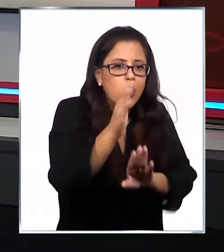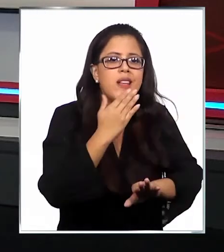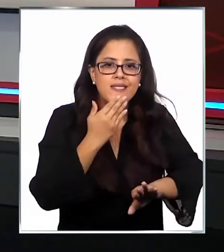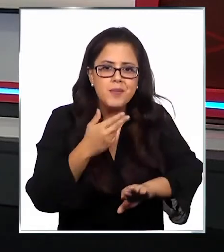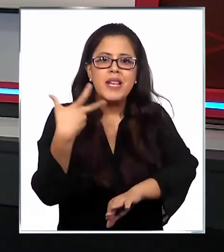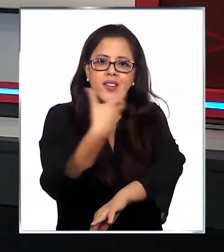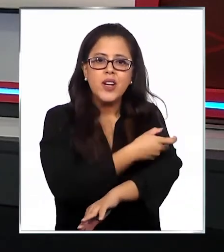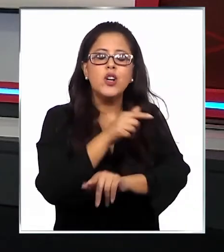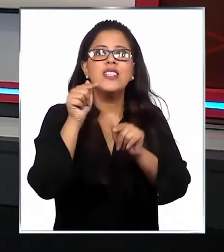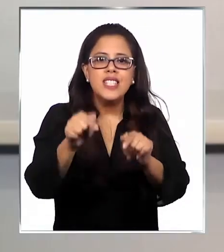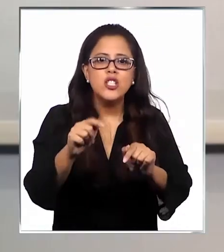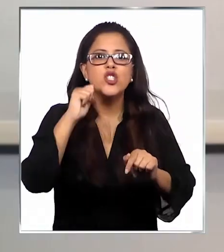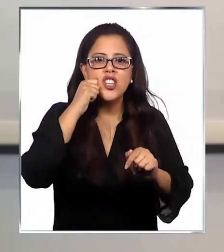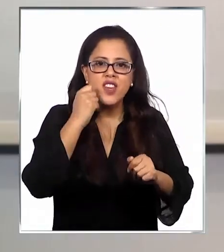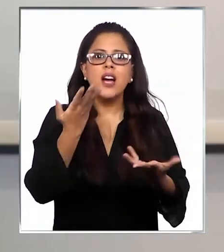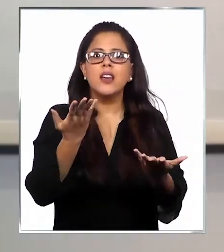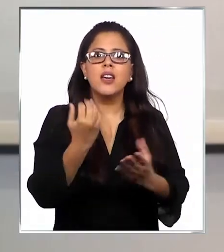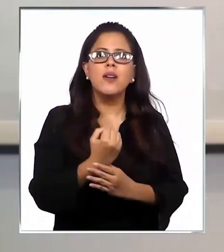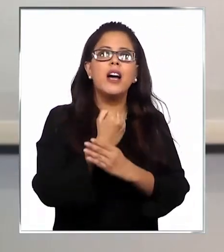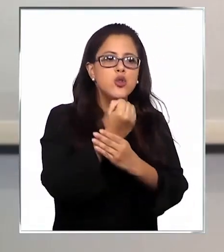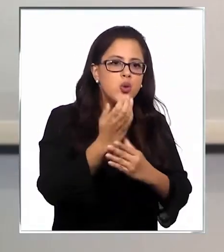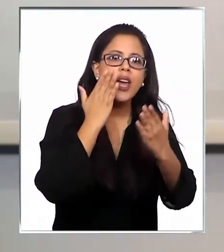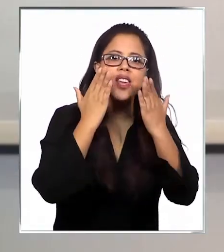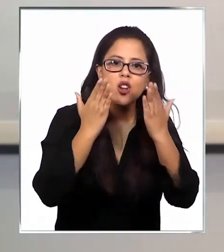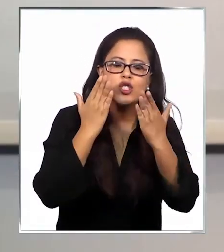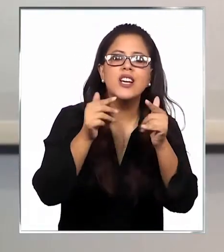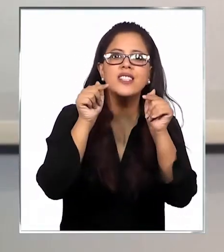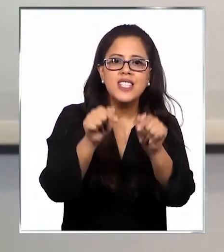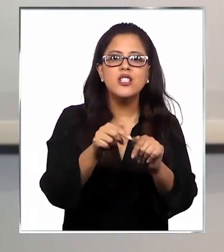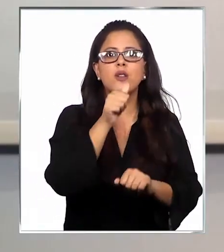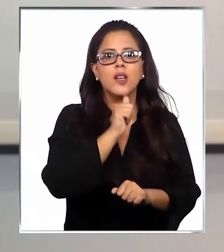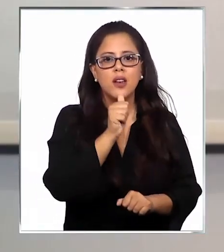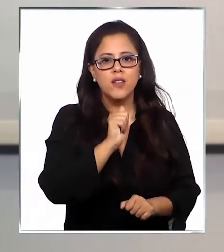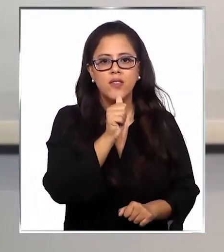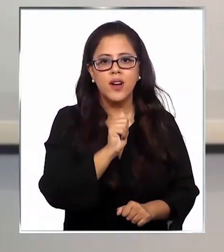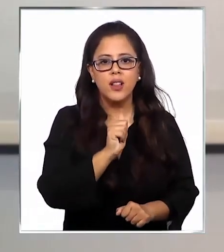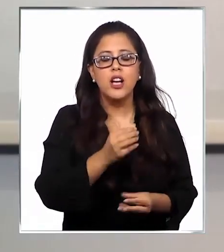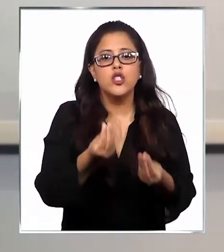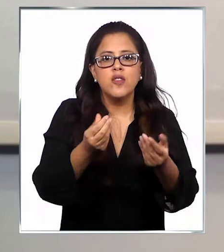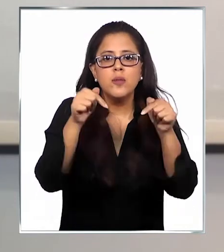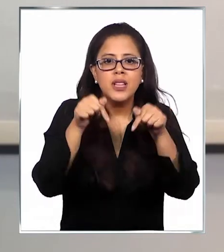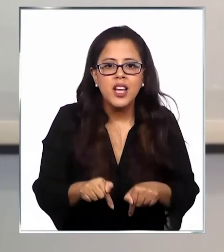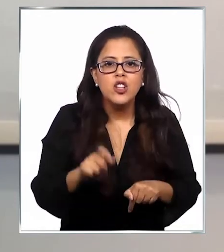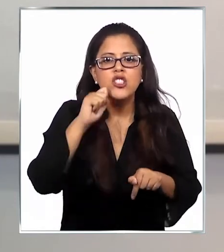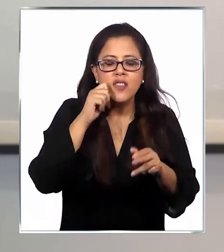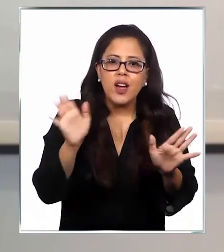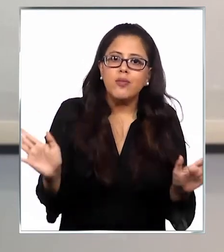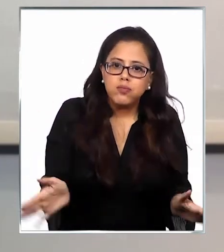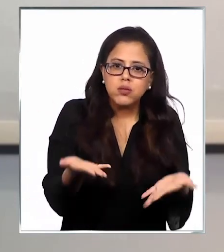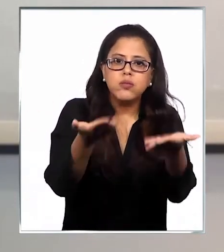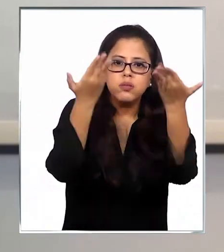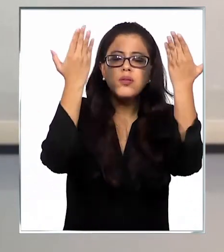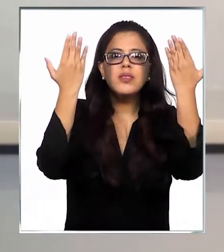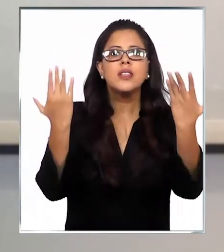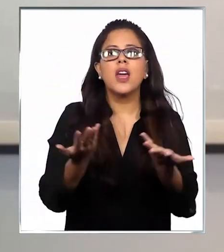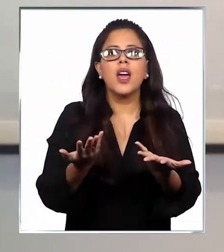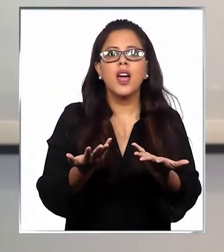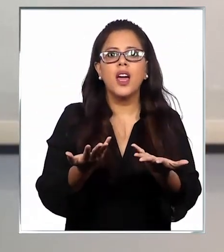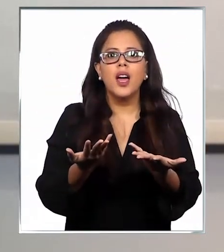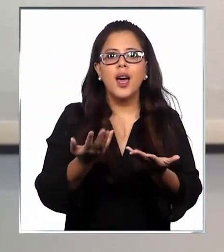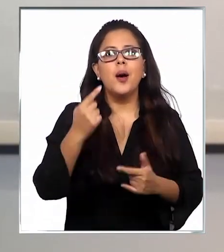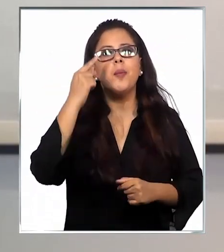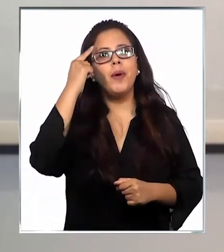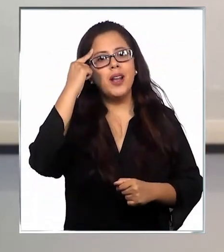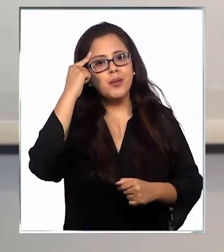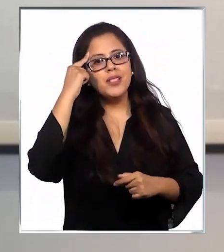nivel de generosidad es lo que como sociedad yo creo que más nos faltaba y esto claramente va a ser un impulso para mirar con otros